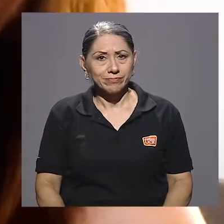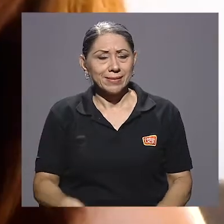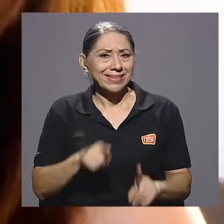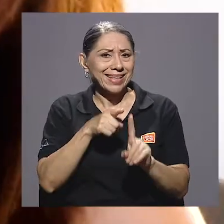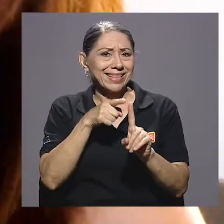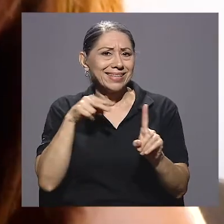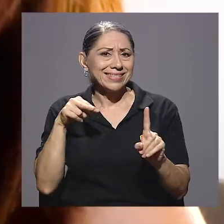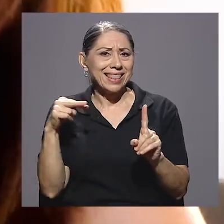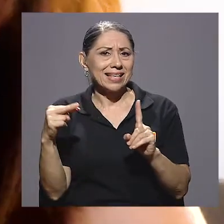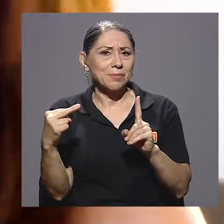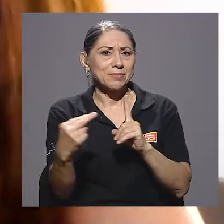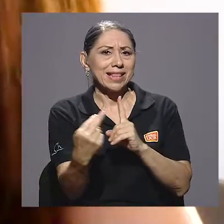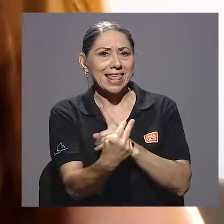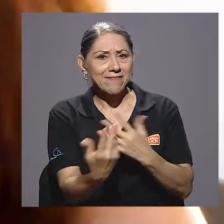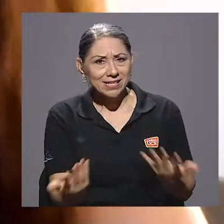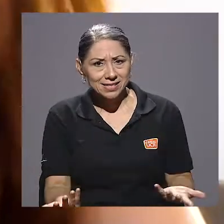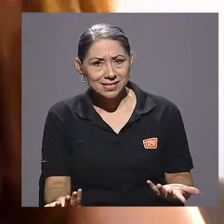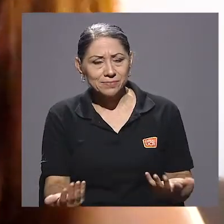desde distintas